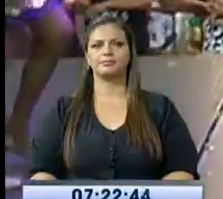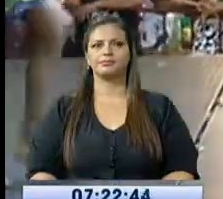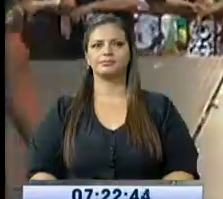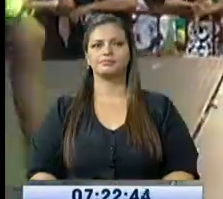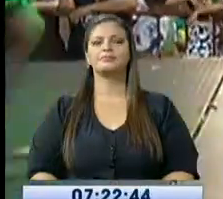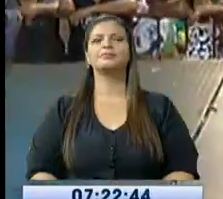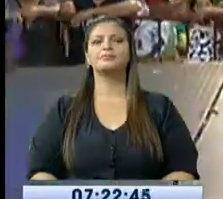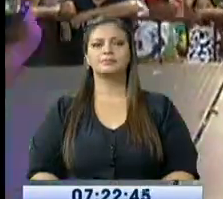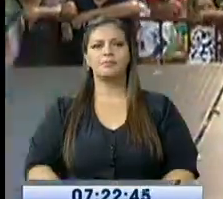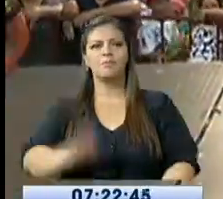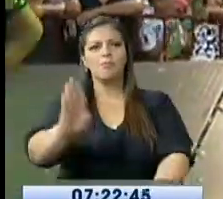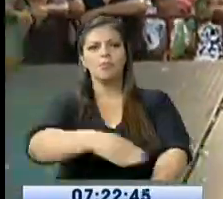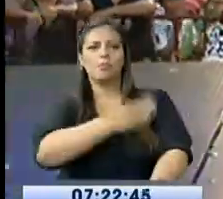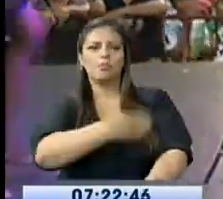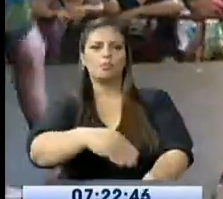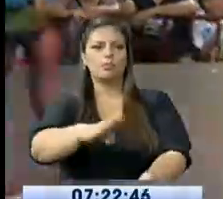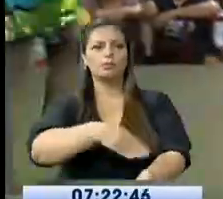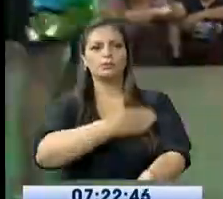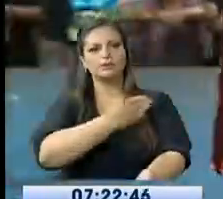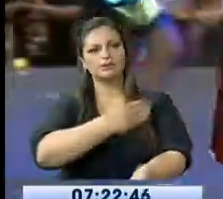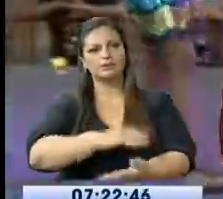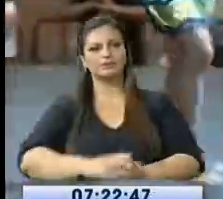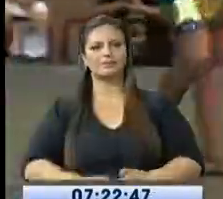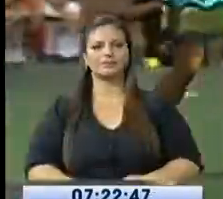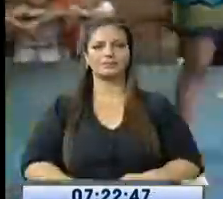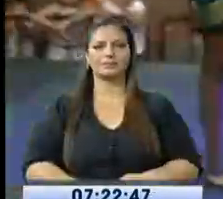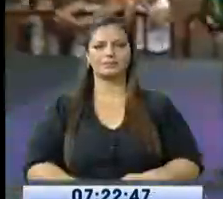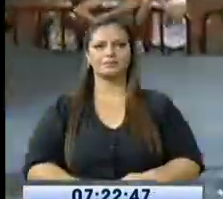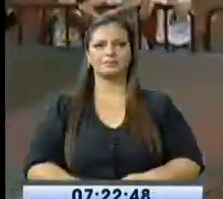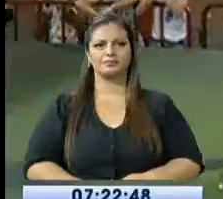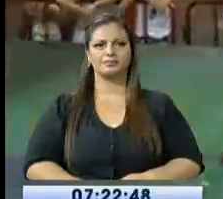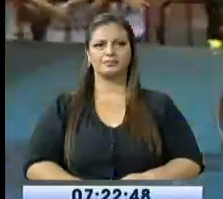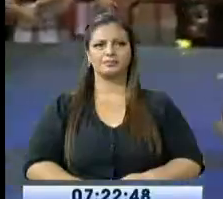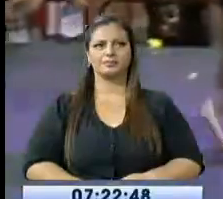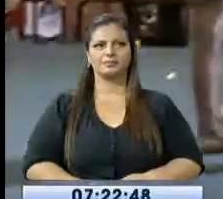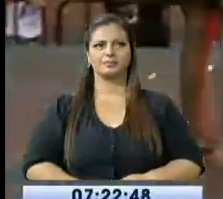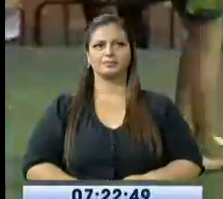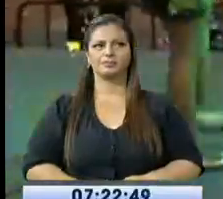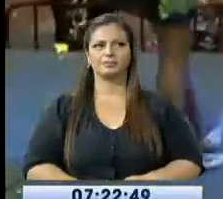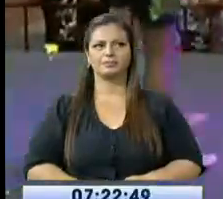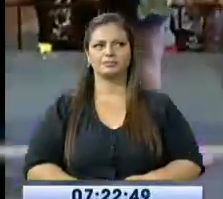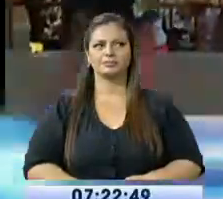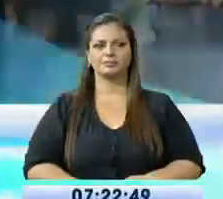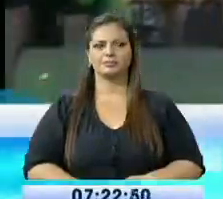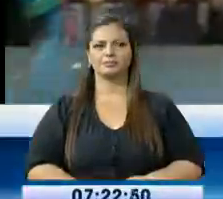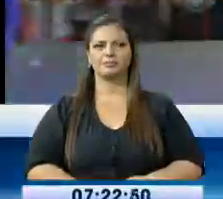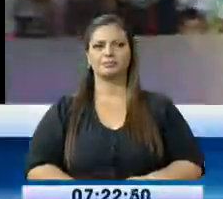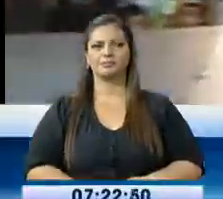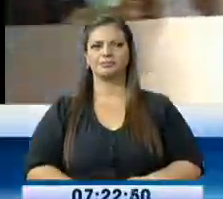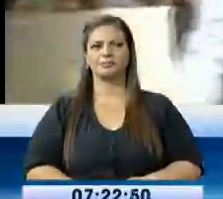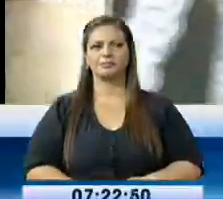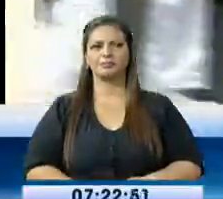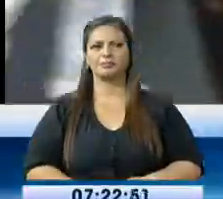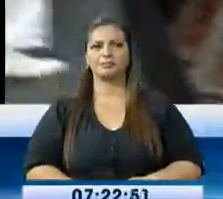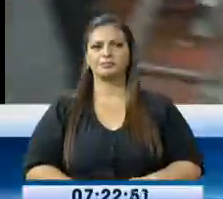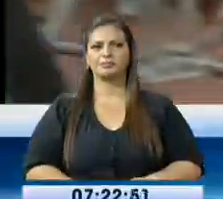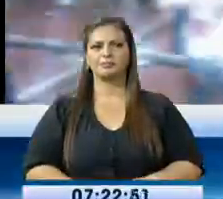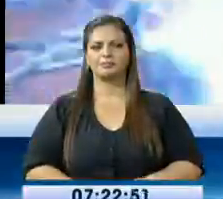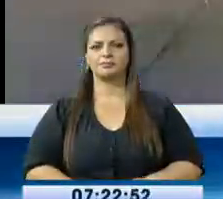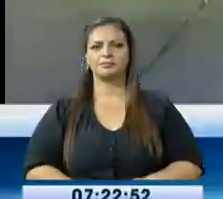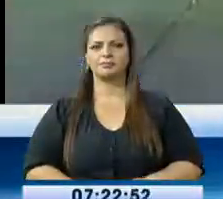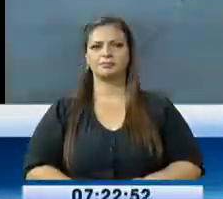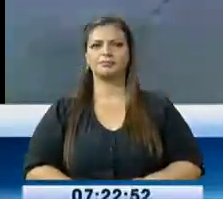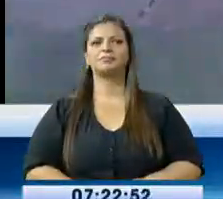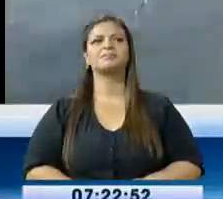Con música. Rodeado de nueve planetas. Si no lo sabes, si no lo